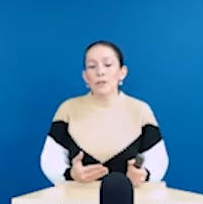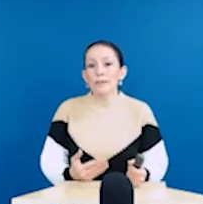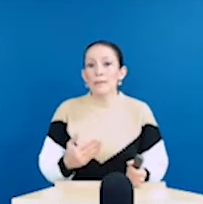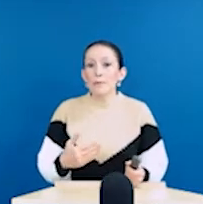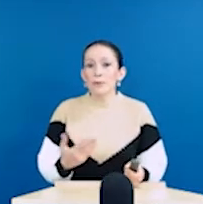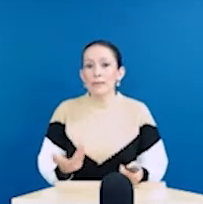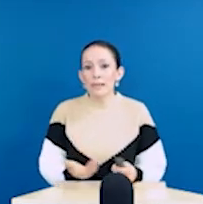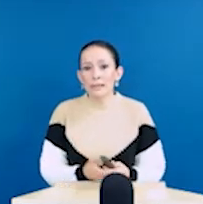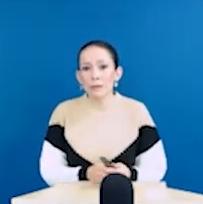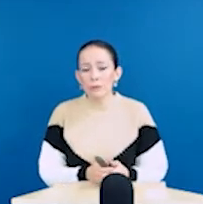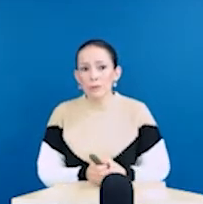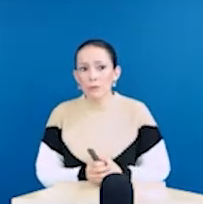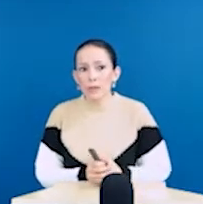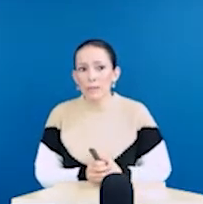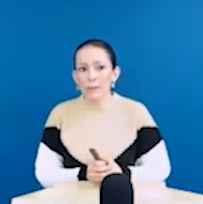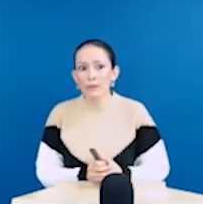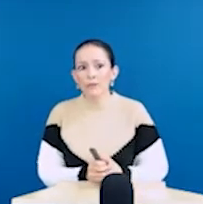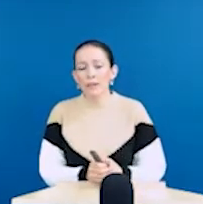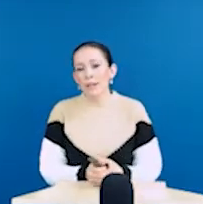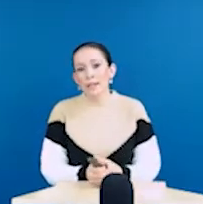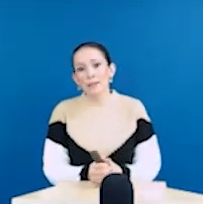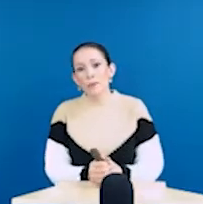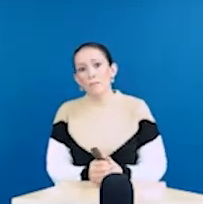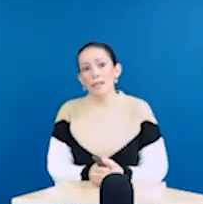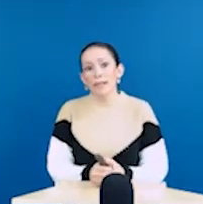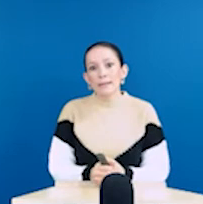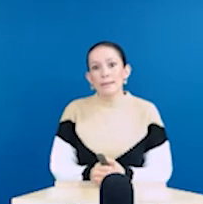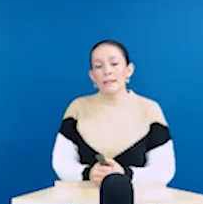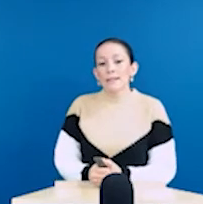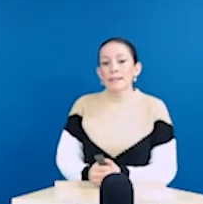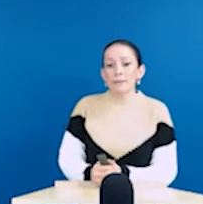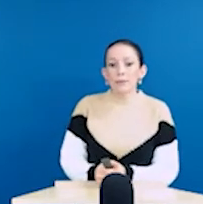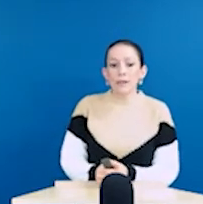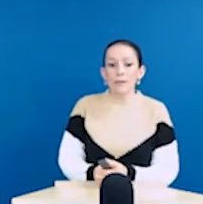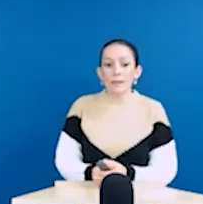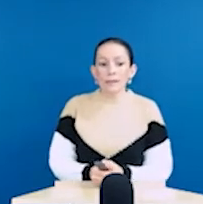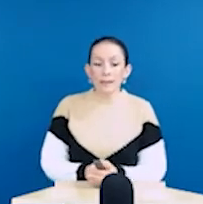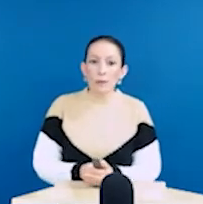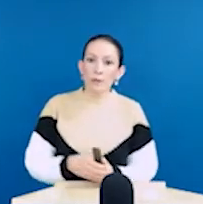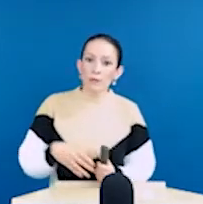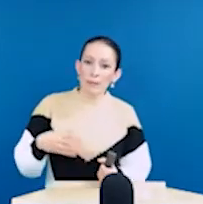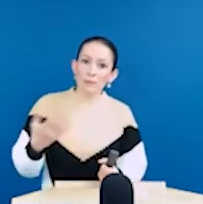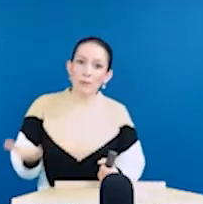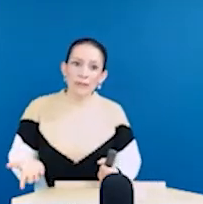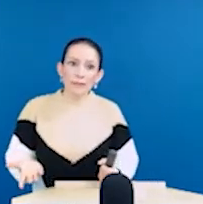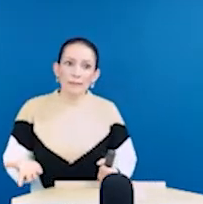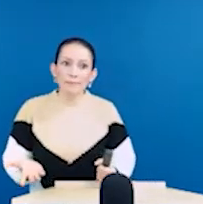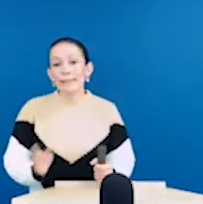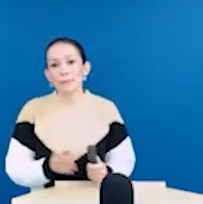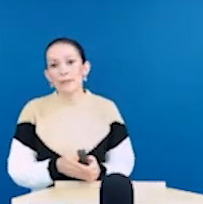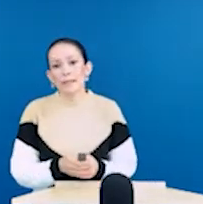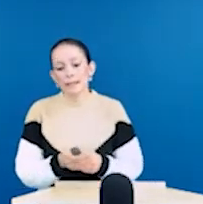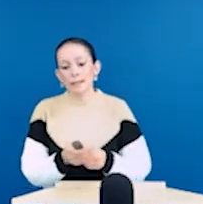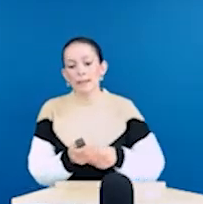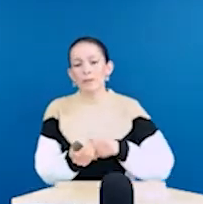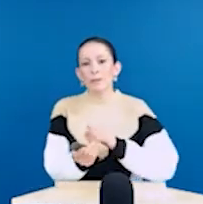el riesgo va a ser mucho más grande con nuestros medicamentos. Y si son pliegues, desafortunadamente, cuando nos damos cuenta,